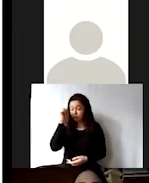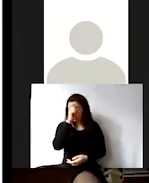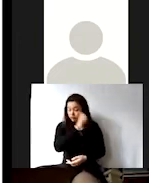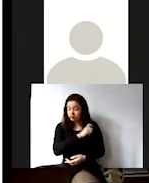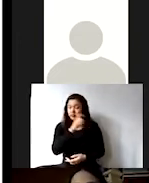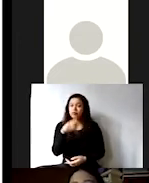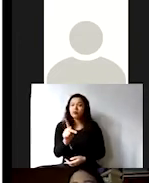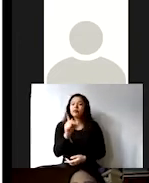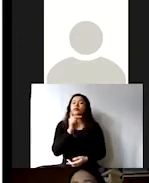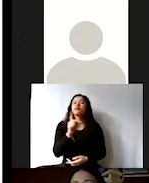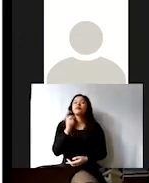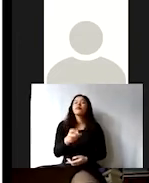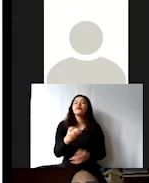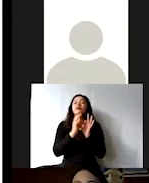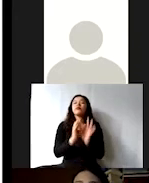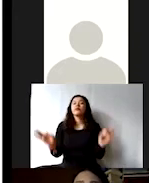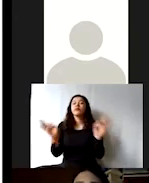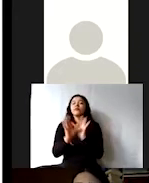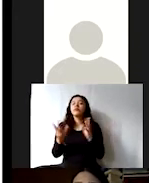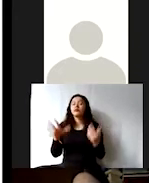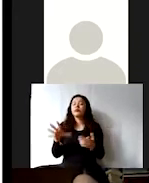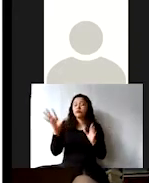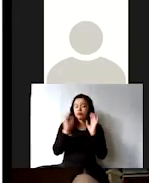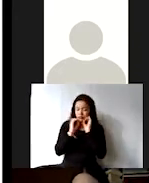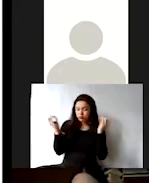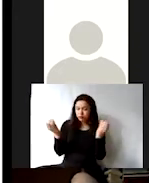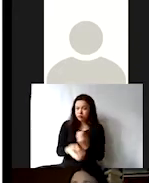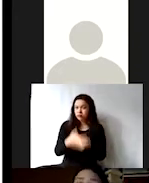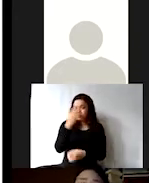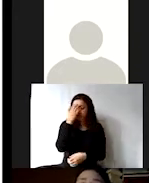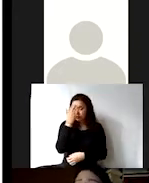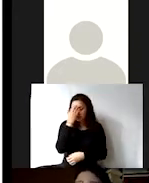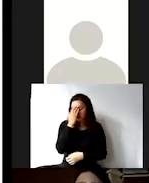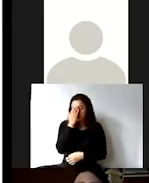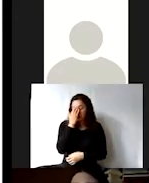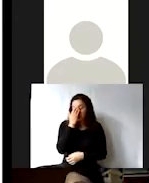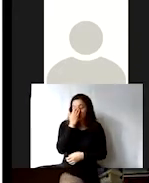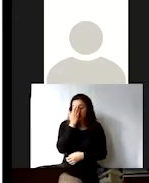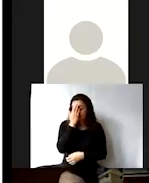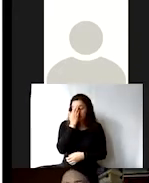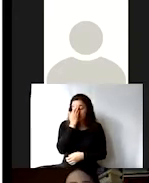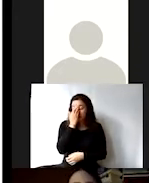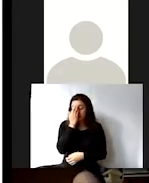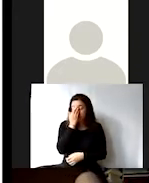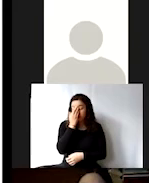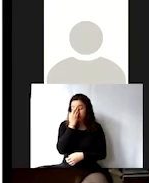la importancia de que también las organizaciones sepan, si bien no pueden a lo mejor, o no da el tiempo, no dan los recursos, o